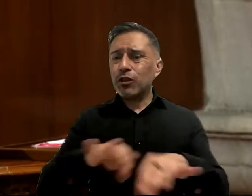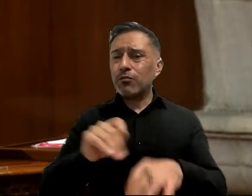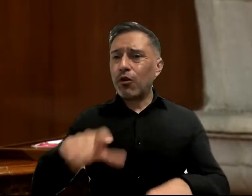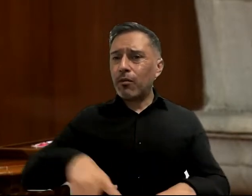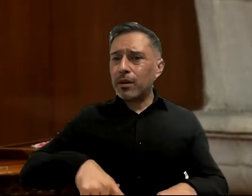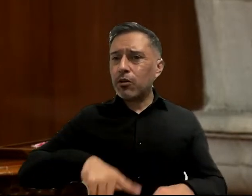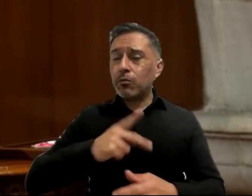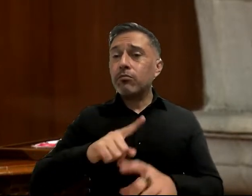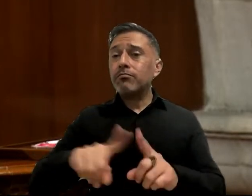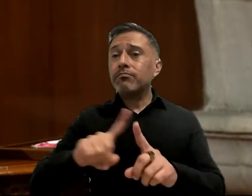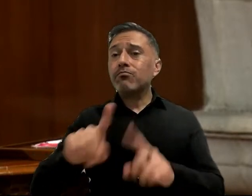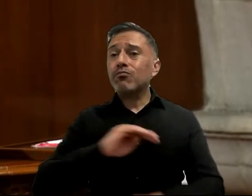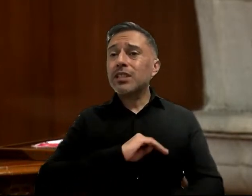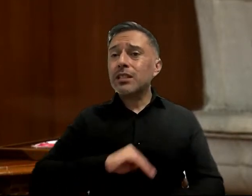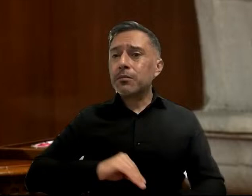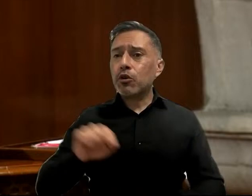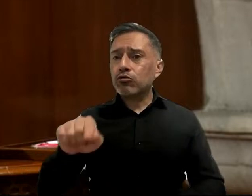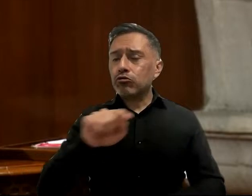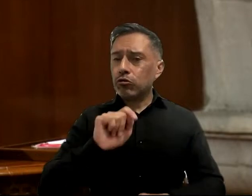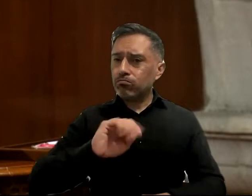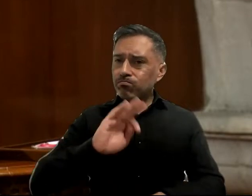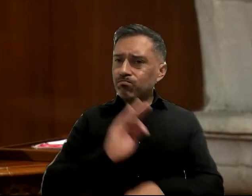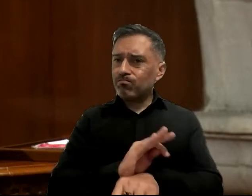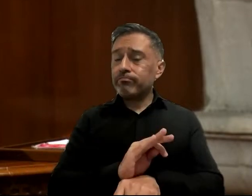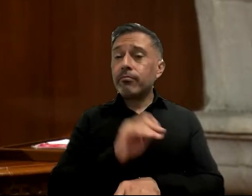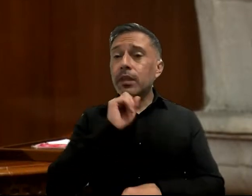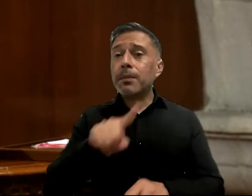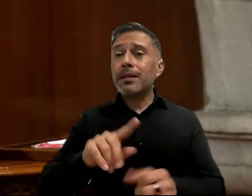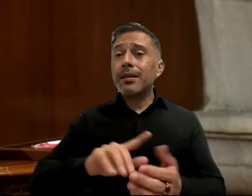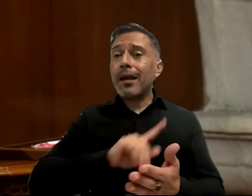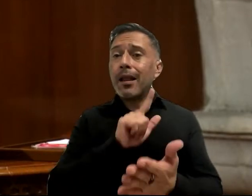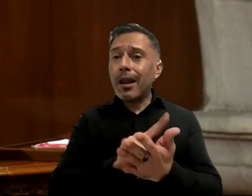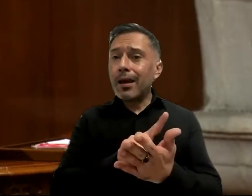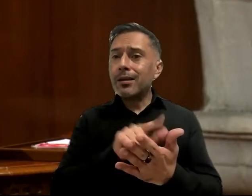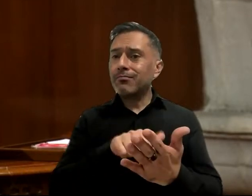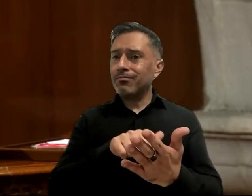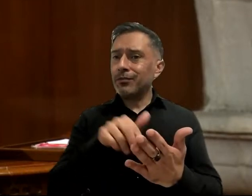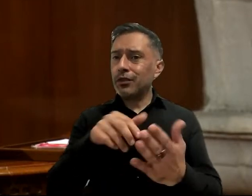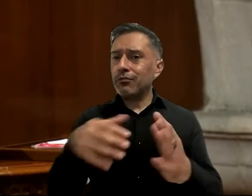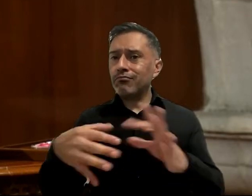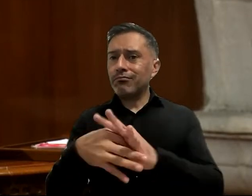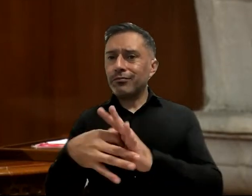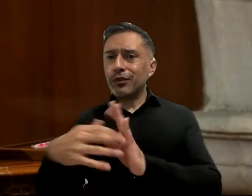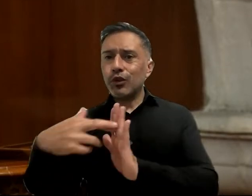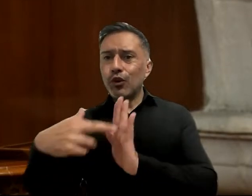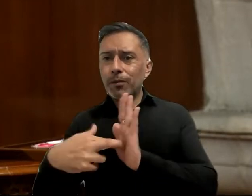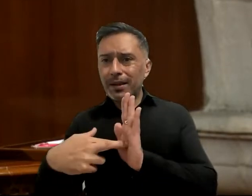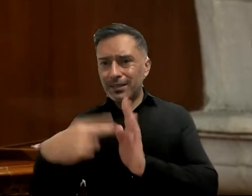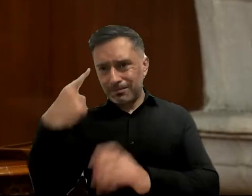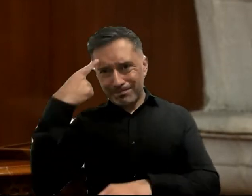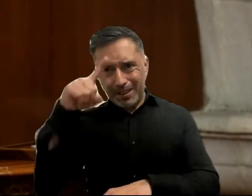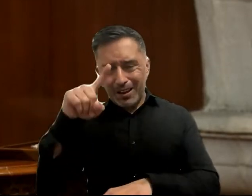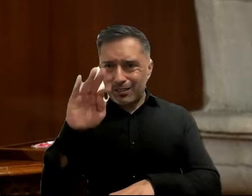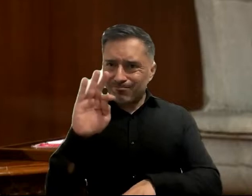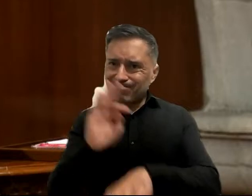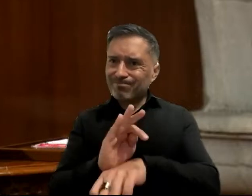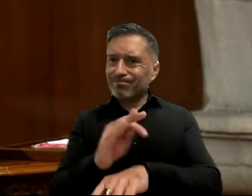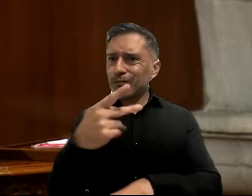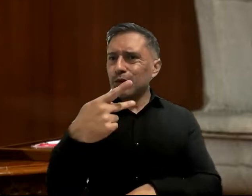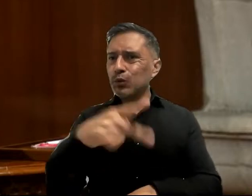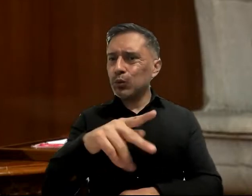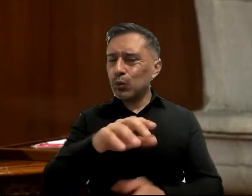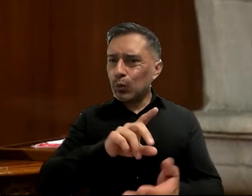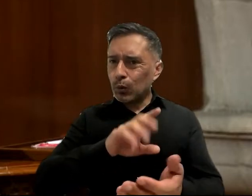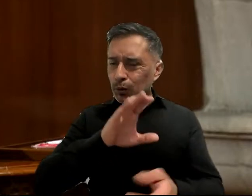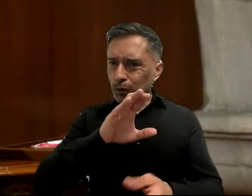de los municipios y para actualizar la ley con normas que protejan y promuevan los derechos relativos al reconocimiento de sus